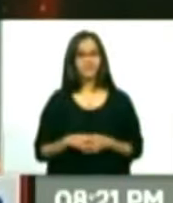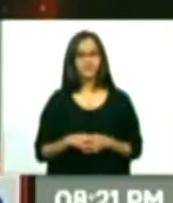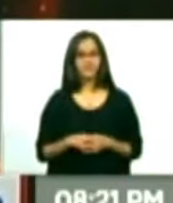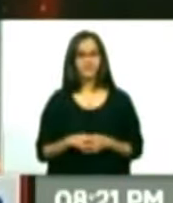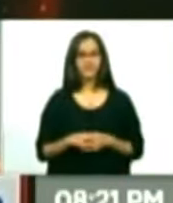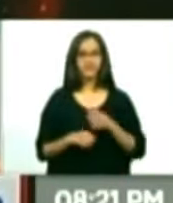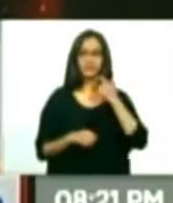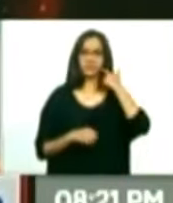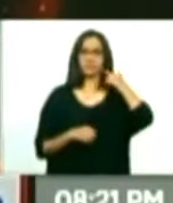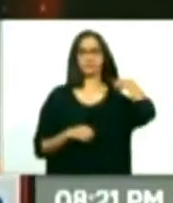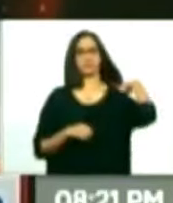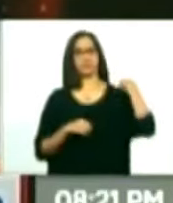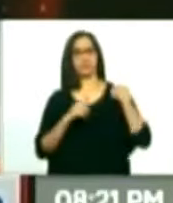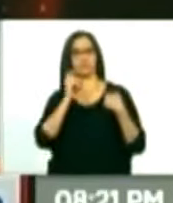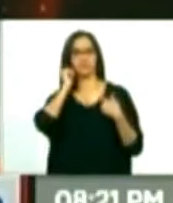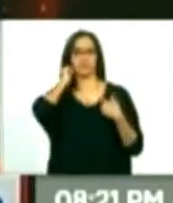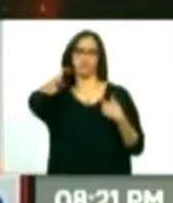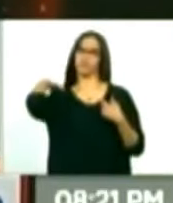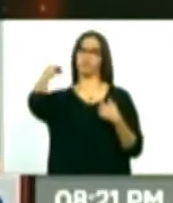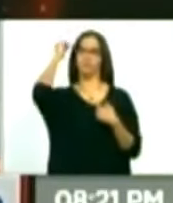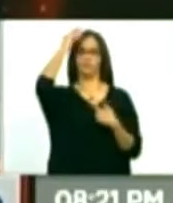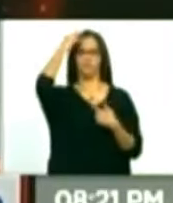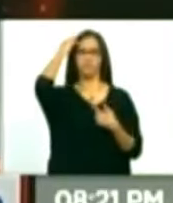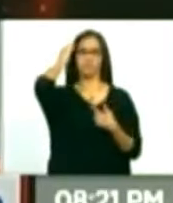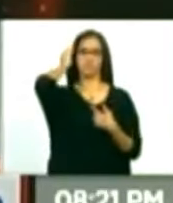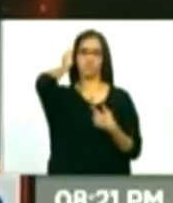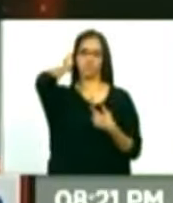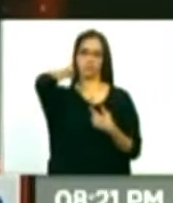¿Ah? No, es que se escucha aquí porque está aquí en el pasillo.